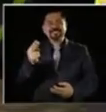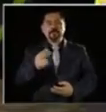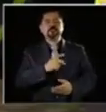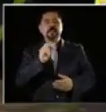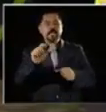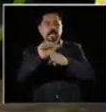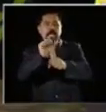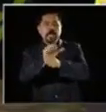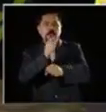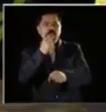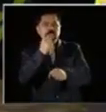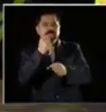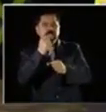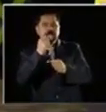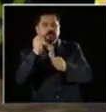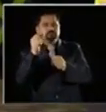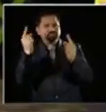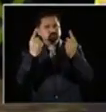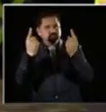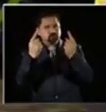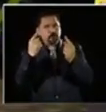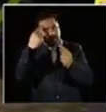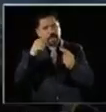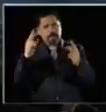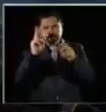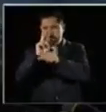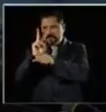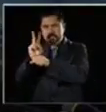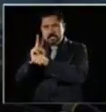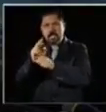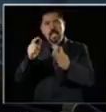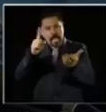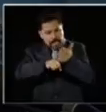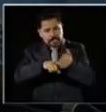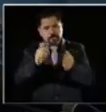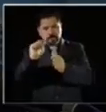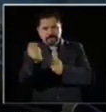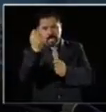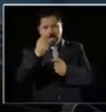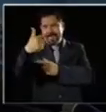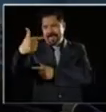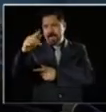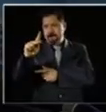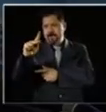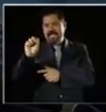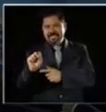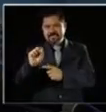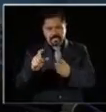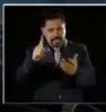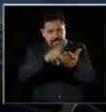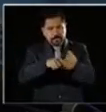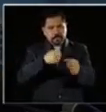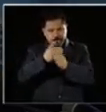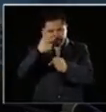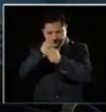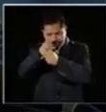los rondines con tecnología de punta, con GPS, con cámaras, para que el ciudadano se pueda